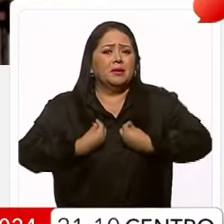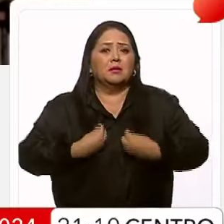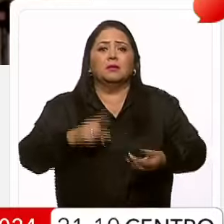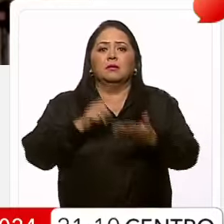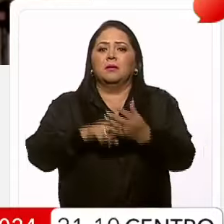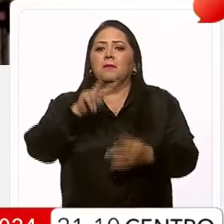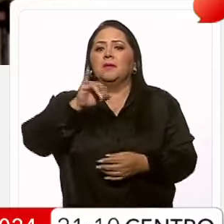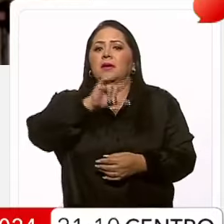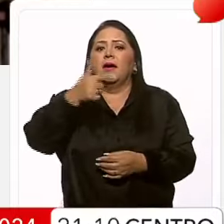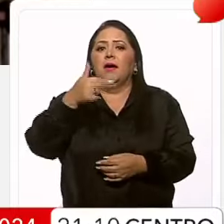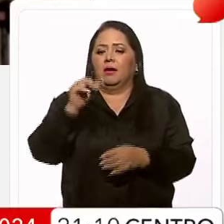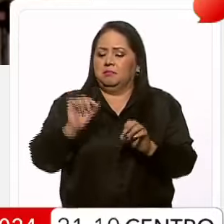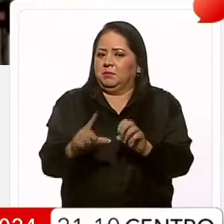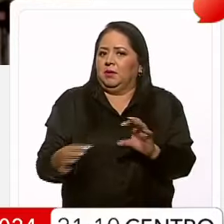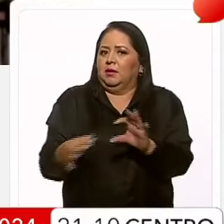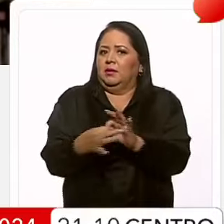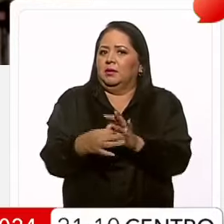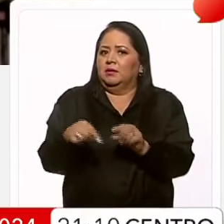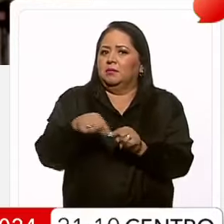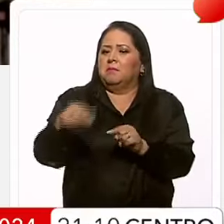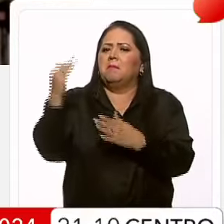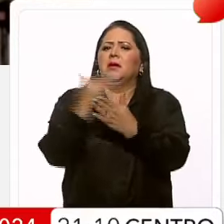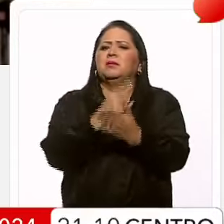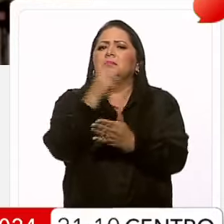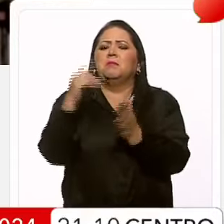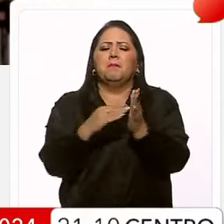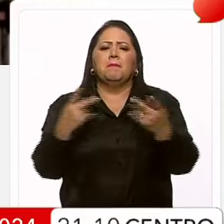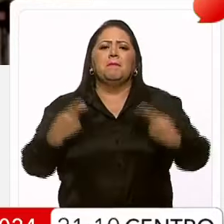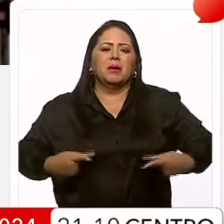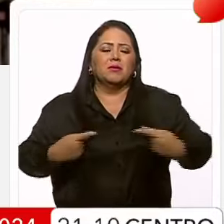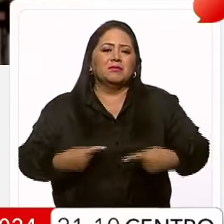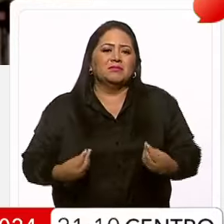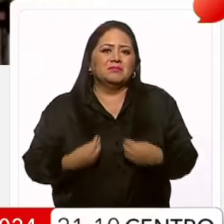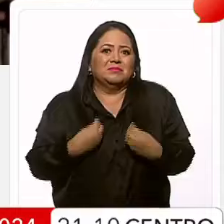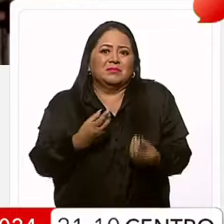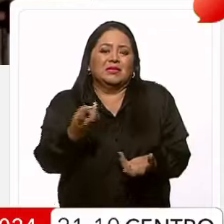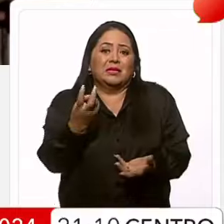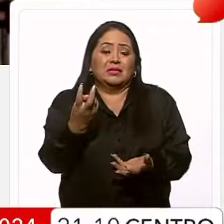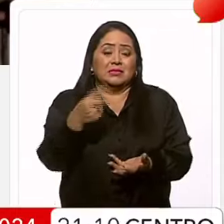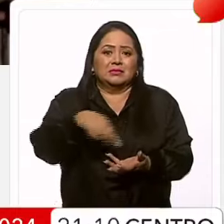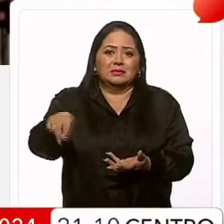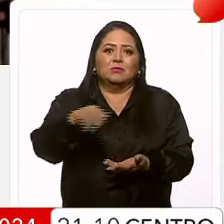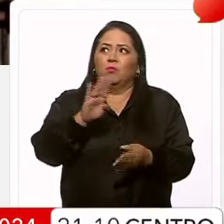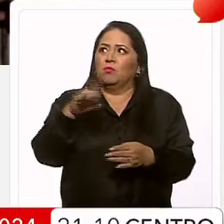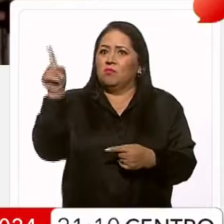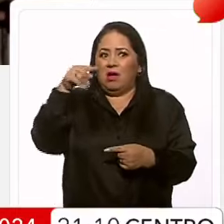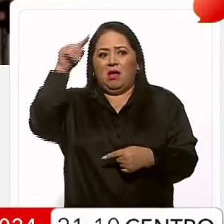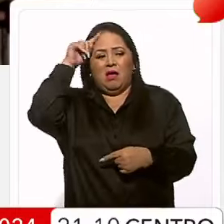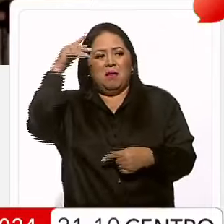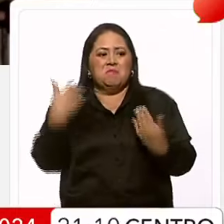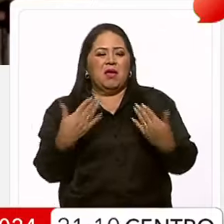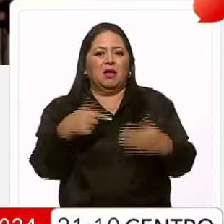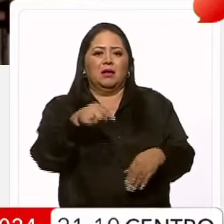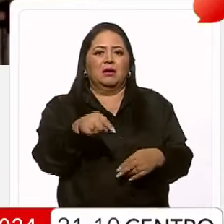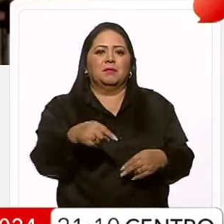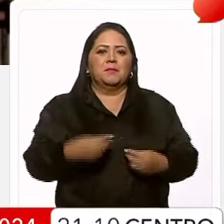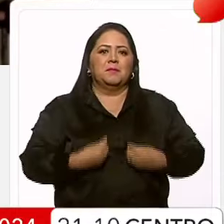junto a Villagrán, que es una ciudad de menos de 100,000 habitantes, pues el gran lugar donde hay un mercado